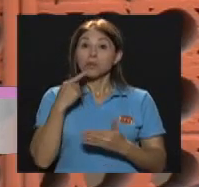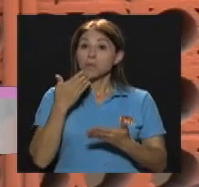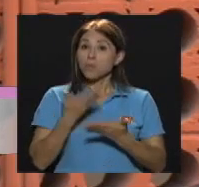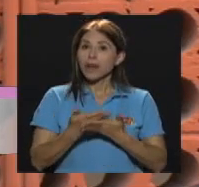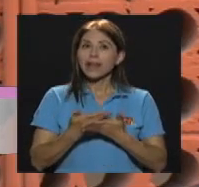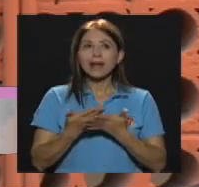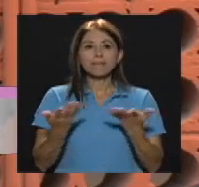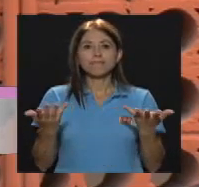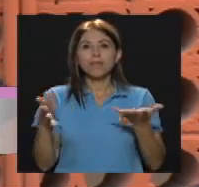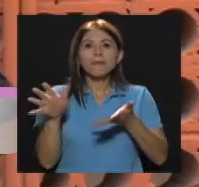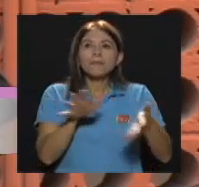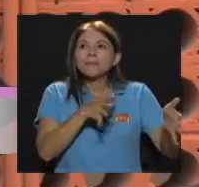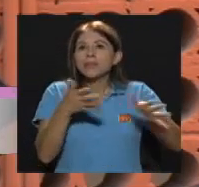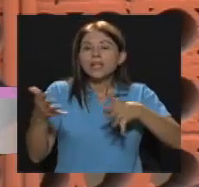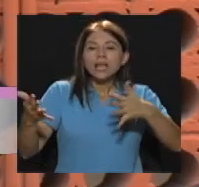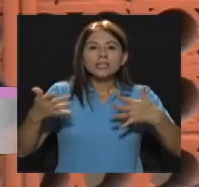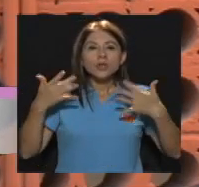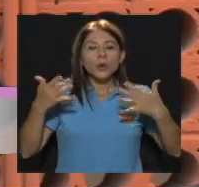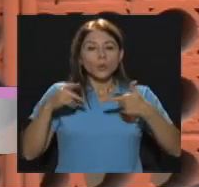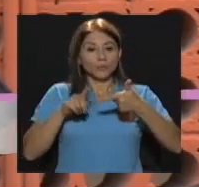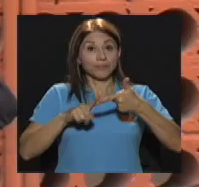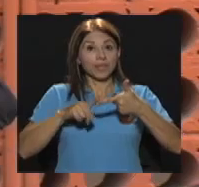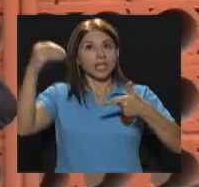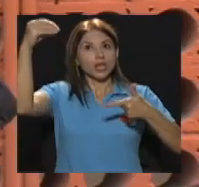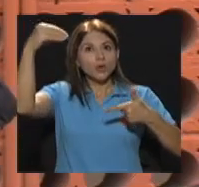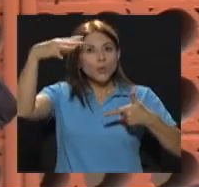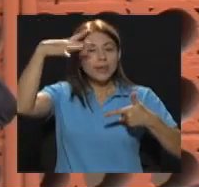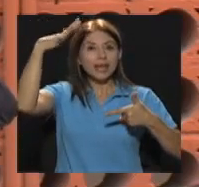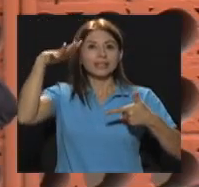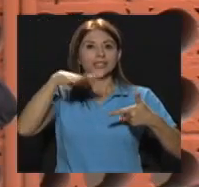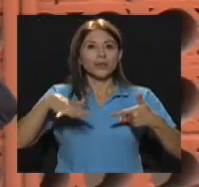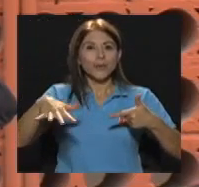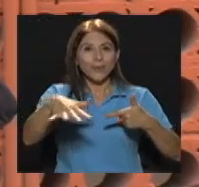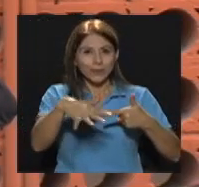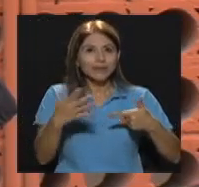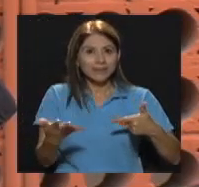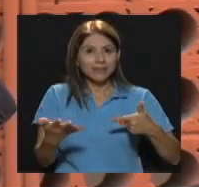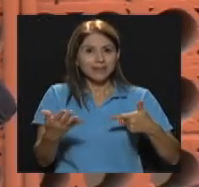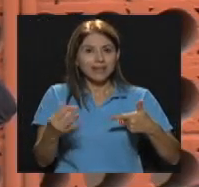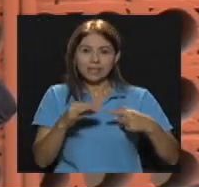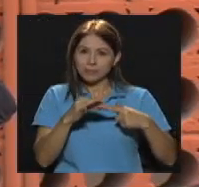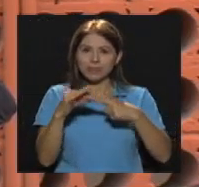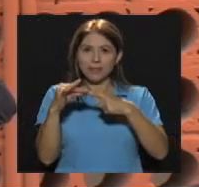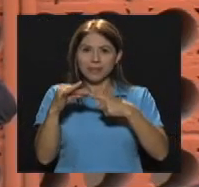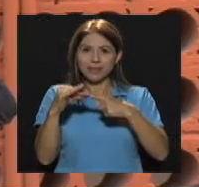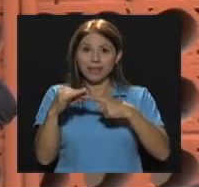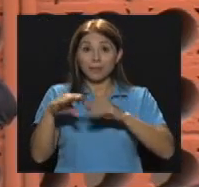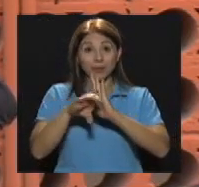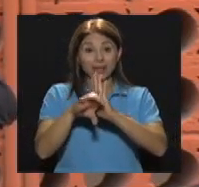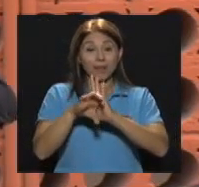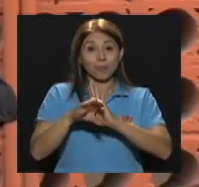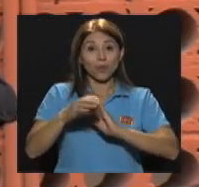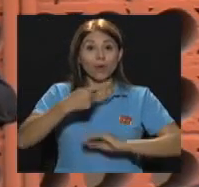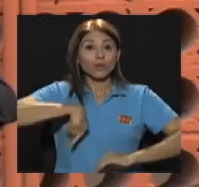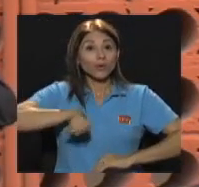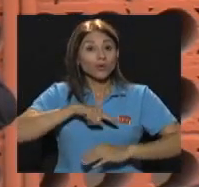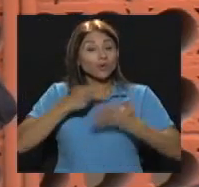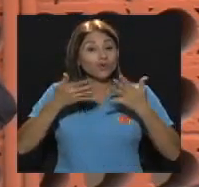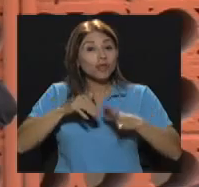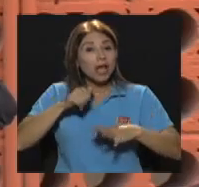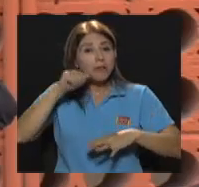ventilación, una buena iluminación, lo que hablábamos ahora, sobre todo en la etapa cuando nos estamos convirtiéndonos